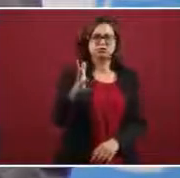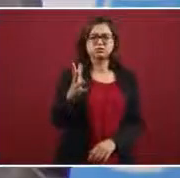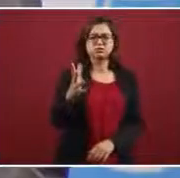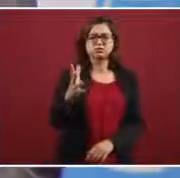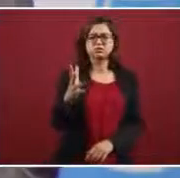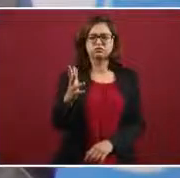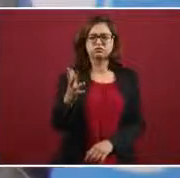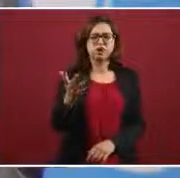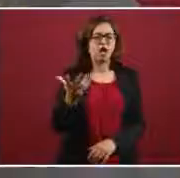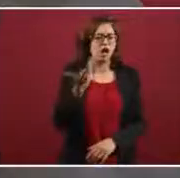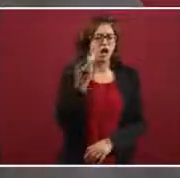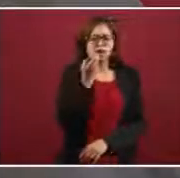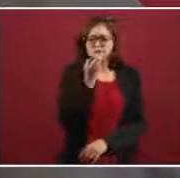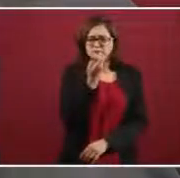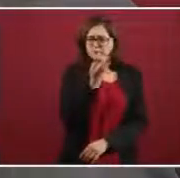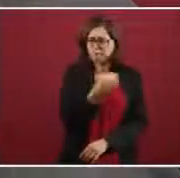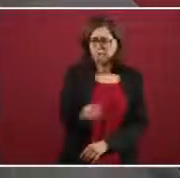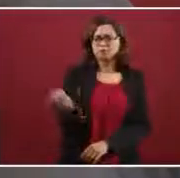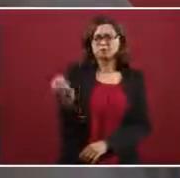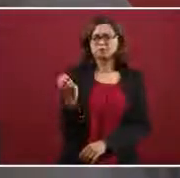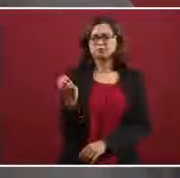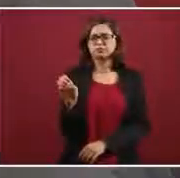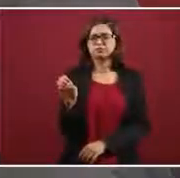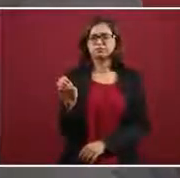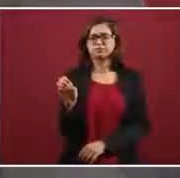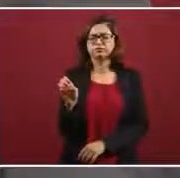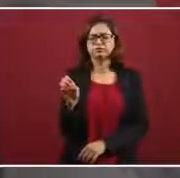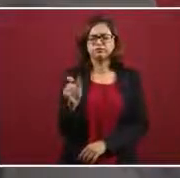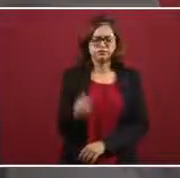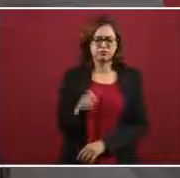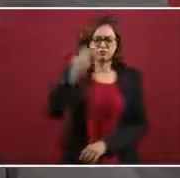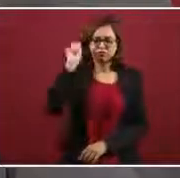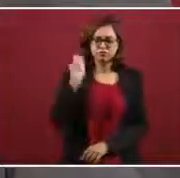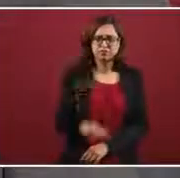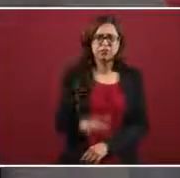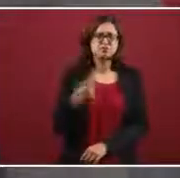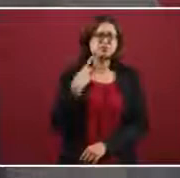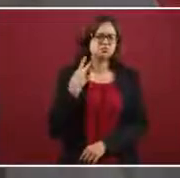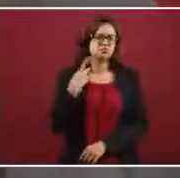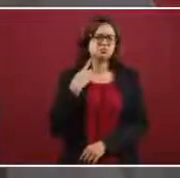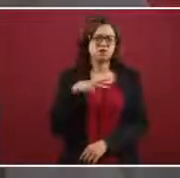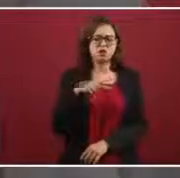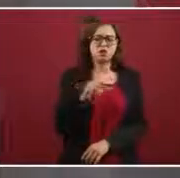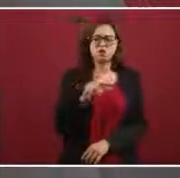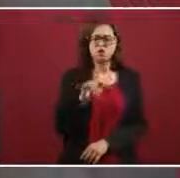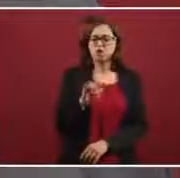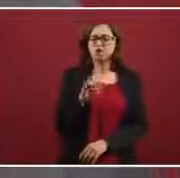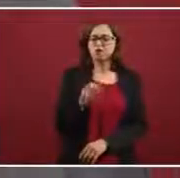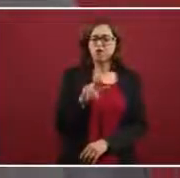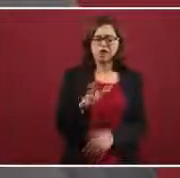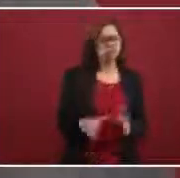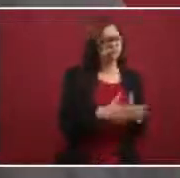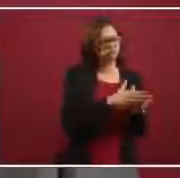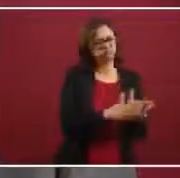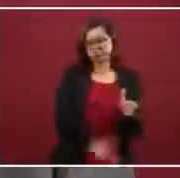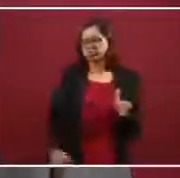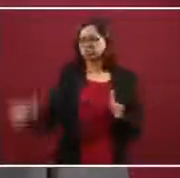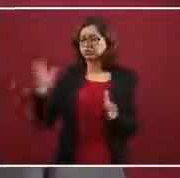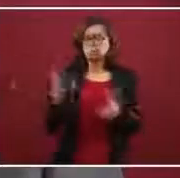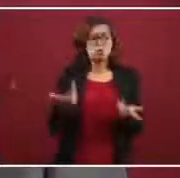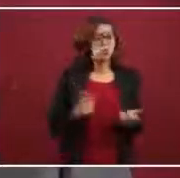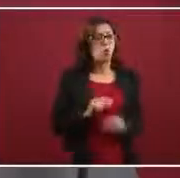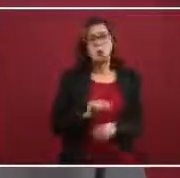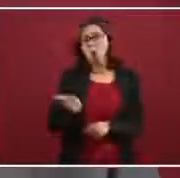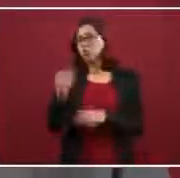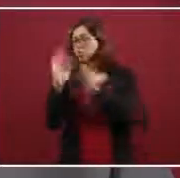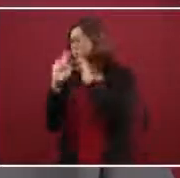el tener que aplicar la política neoliberal, que no había de otra.